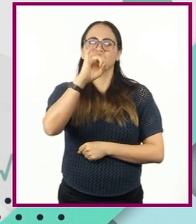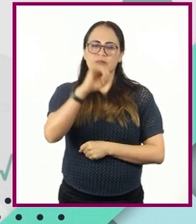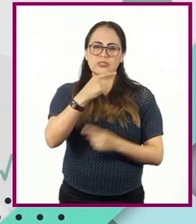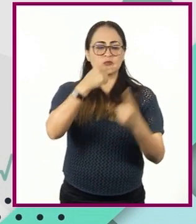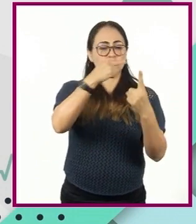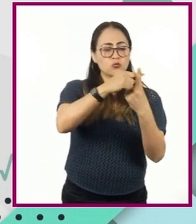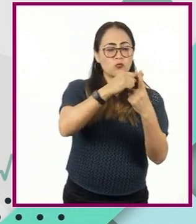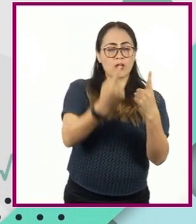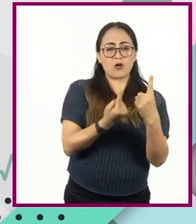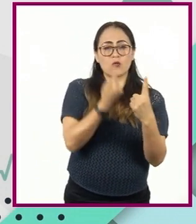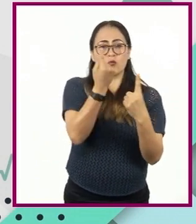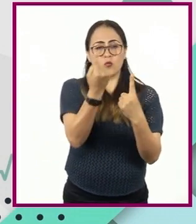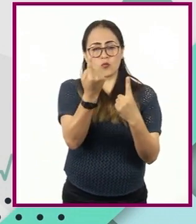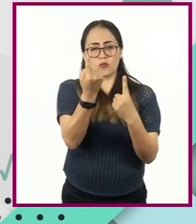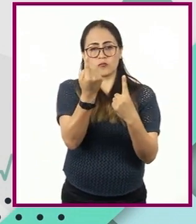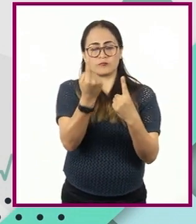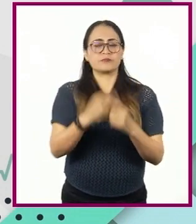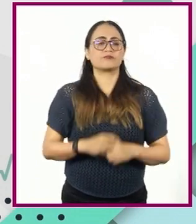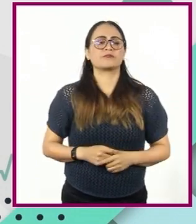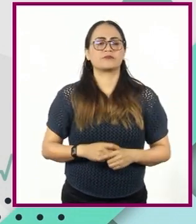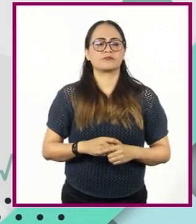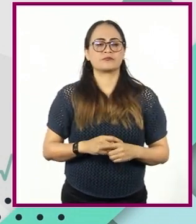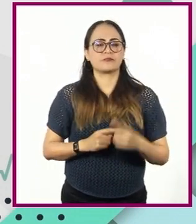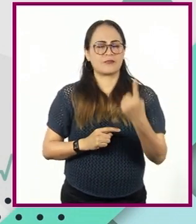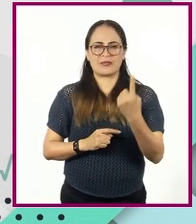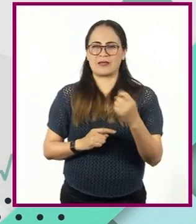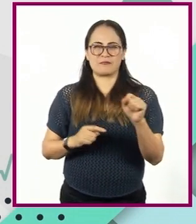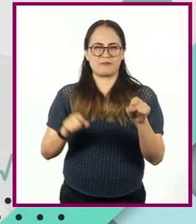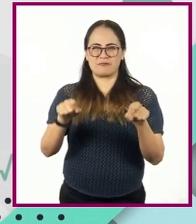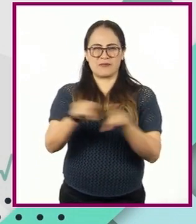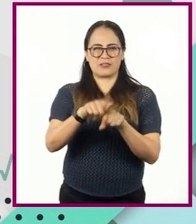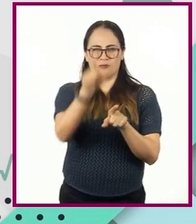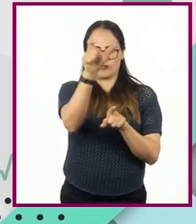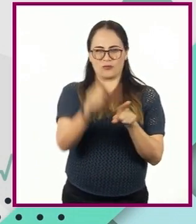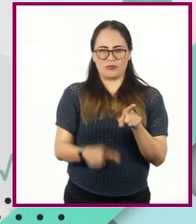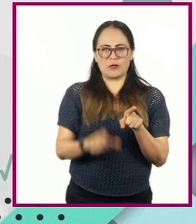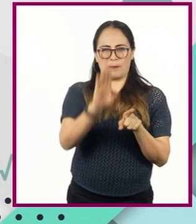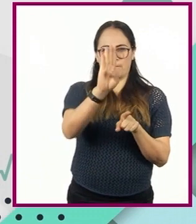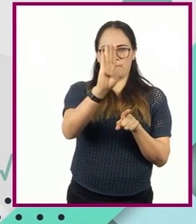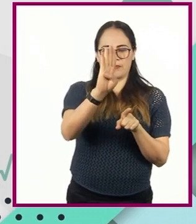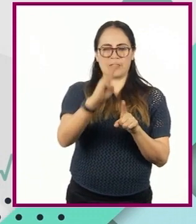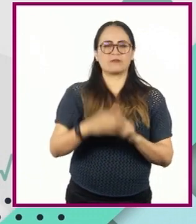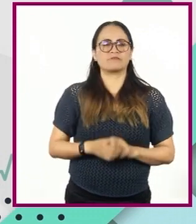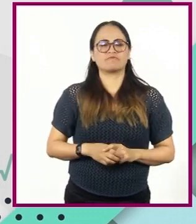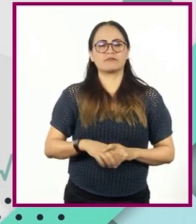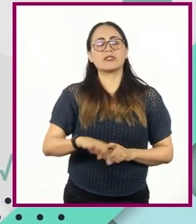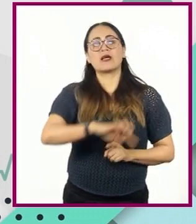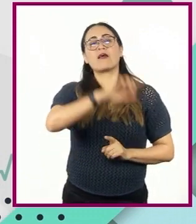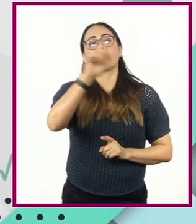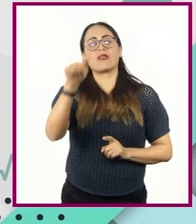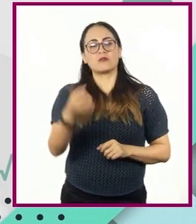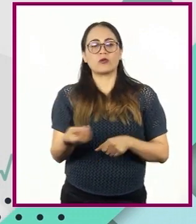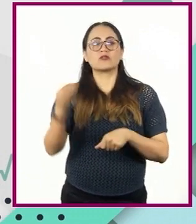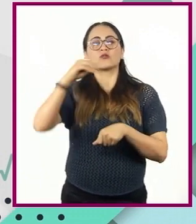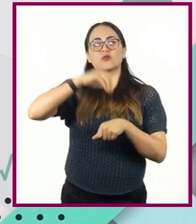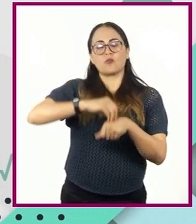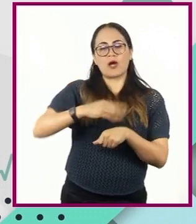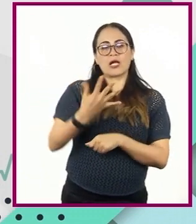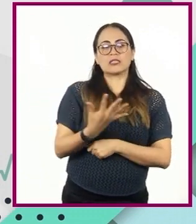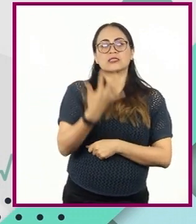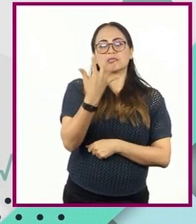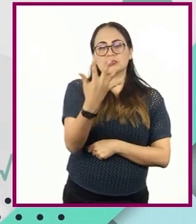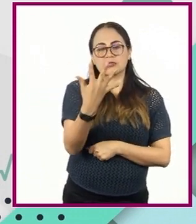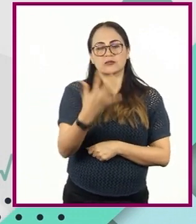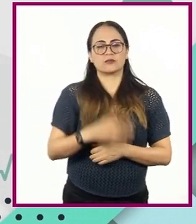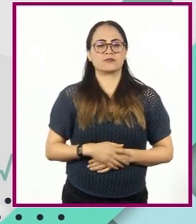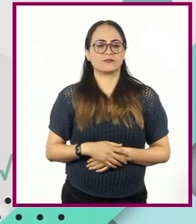sumar 1 al factor del producto original permite que el resultado se le sume 5, ya que el primer